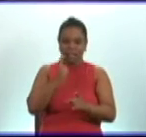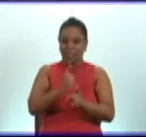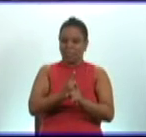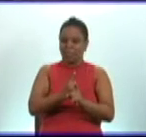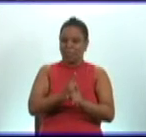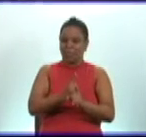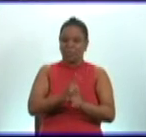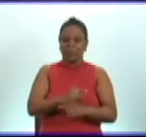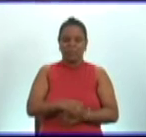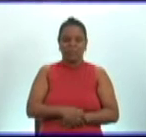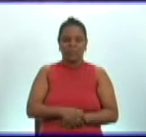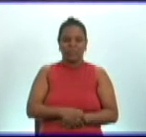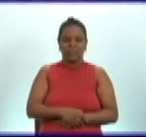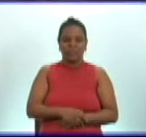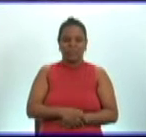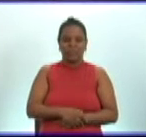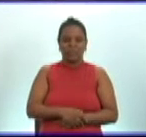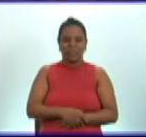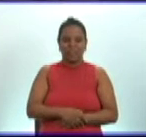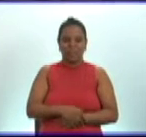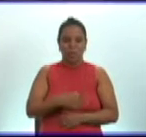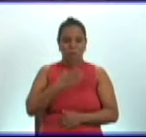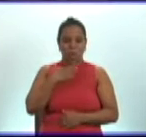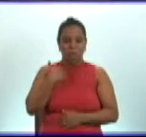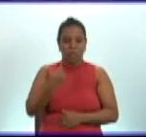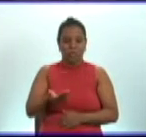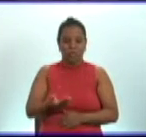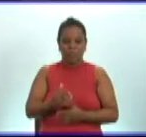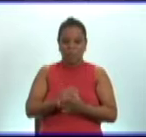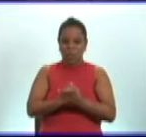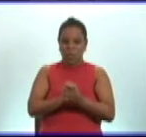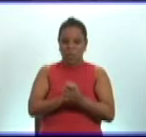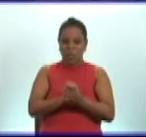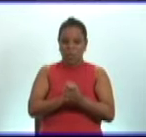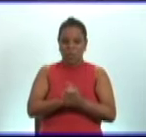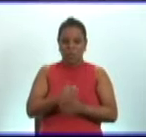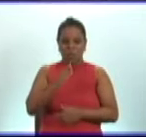llanto, con alivio a mi negro